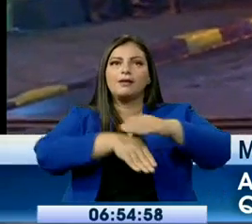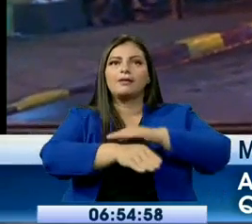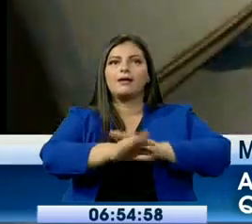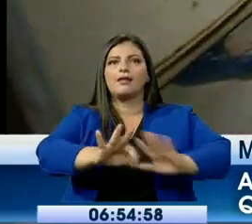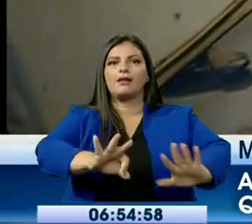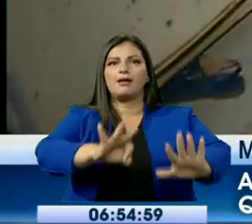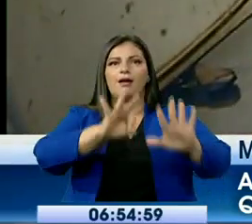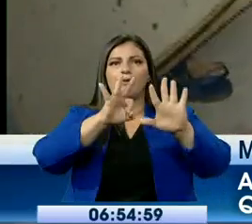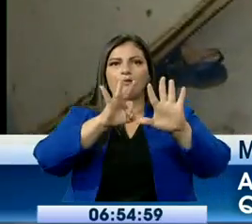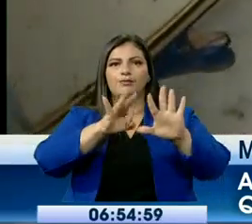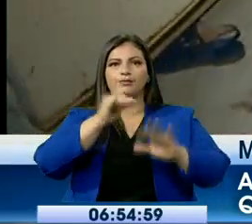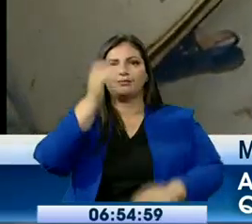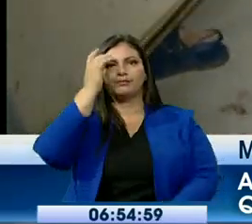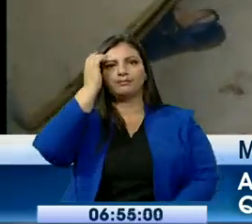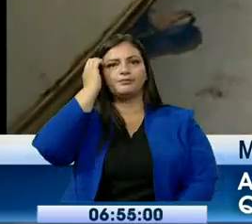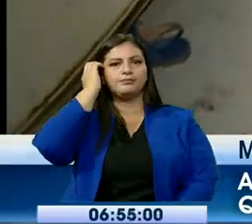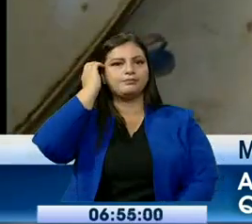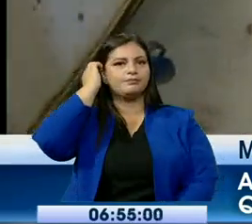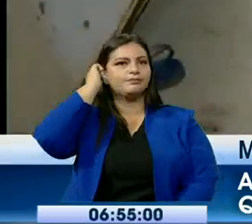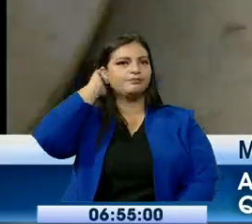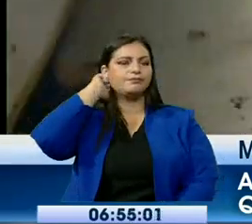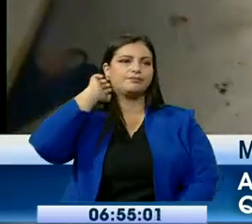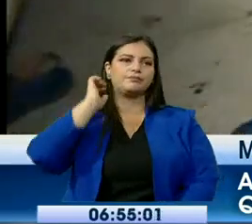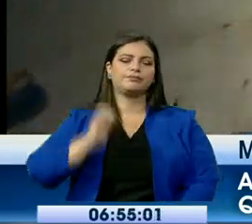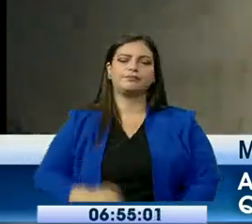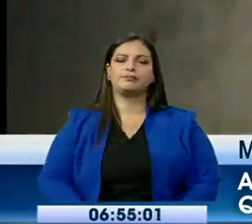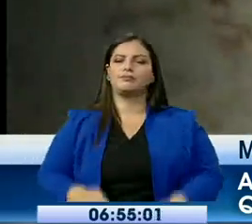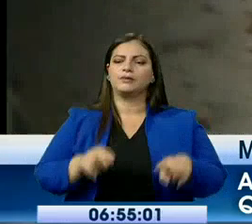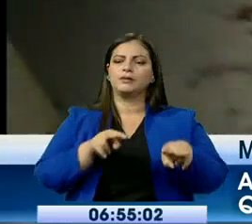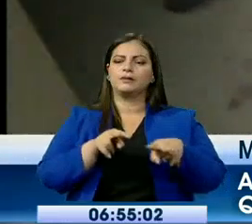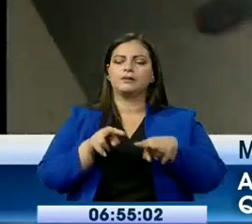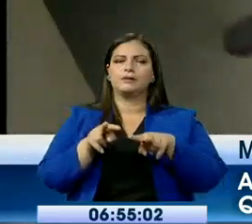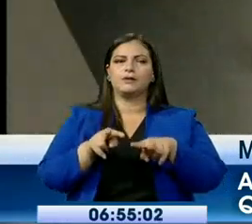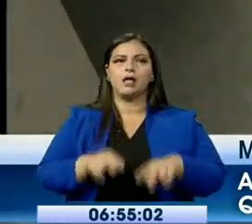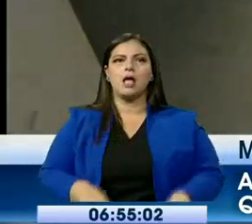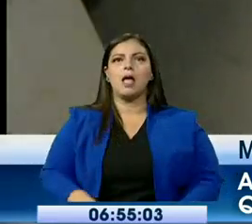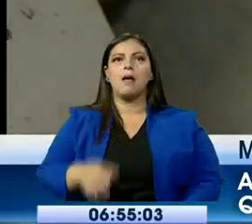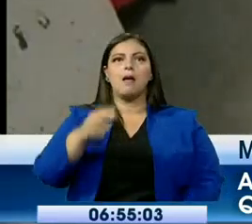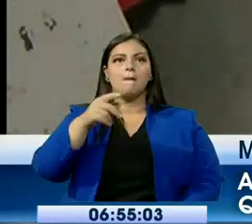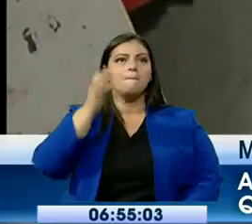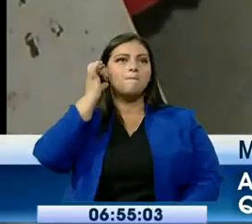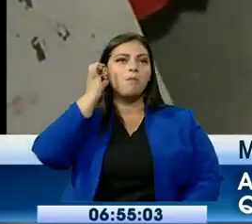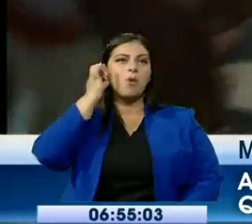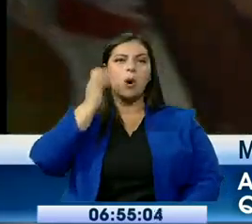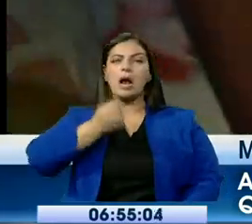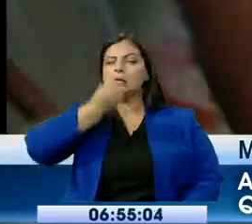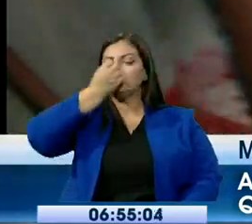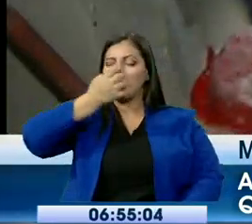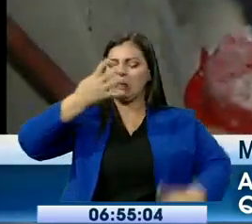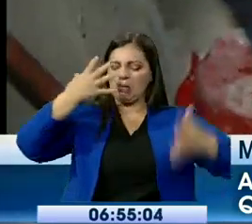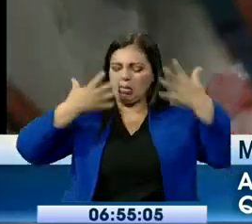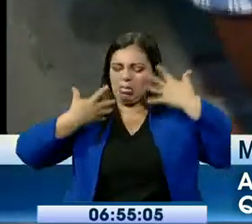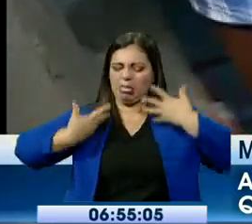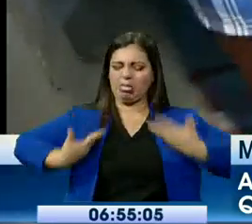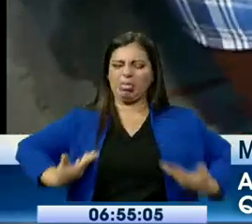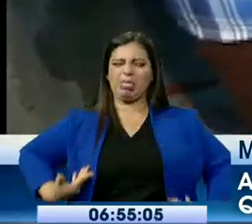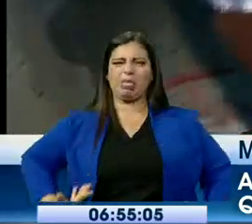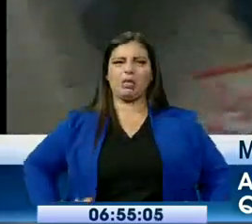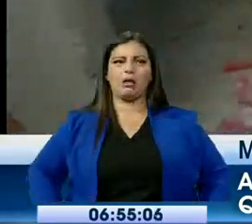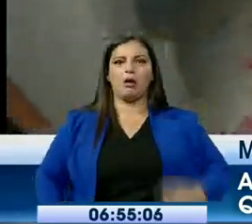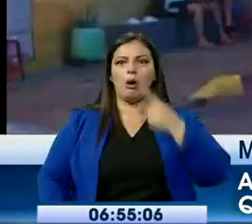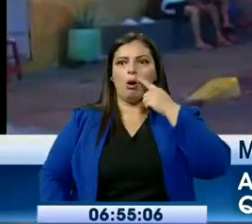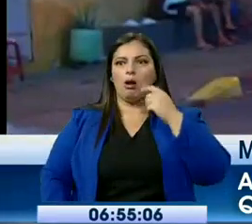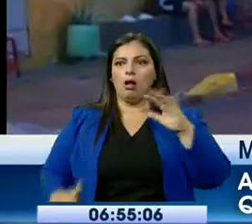Guayaquil. Tras observar a su pareja bañada en sangre, el sujeto intentó acabar con su